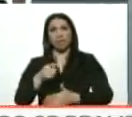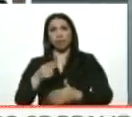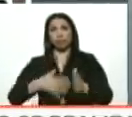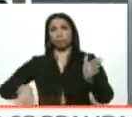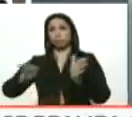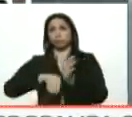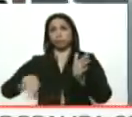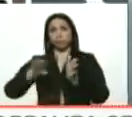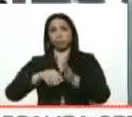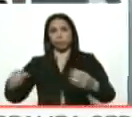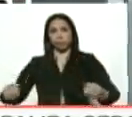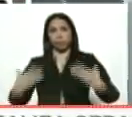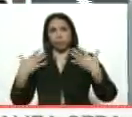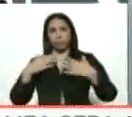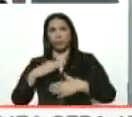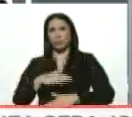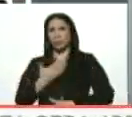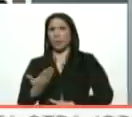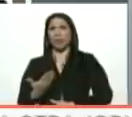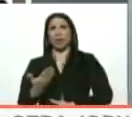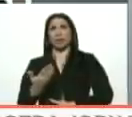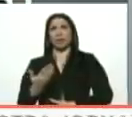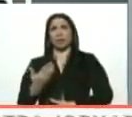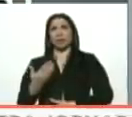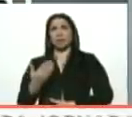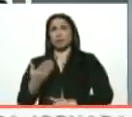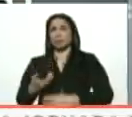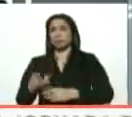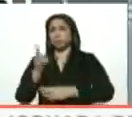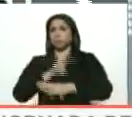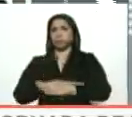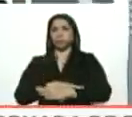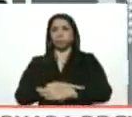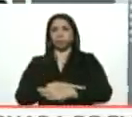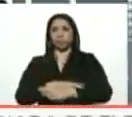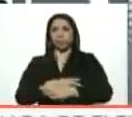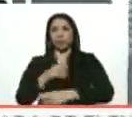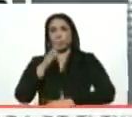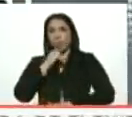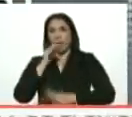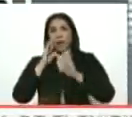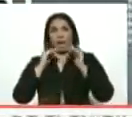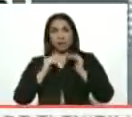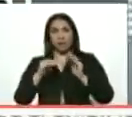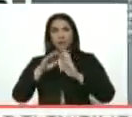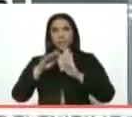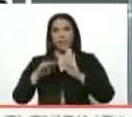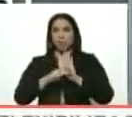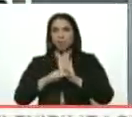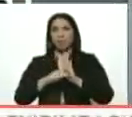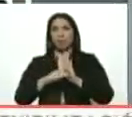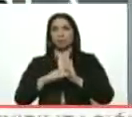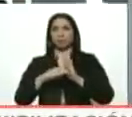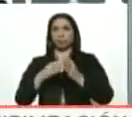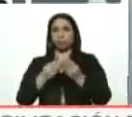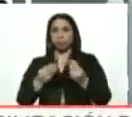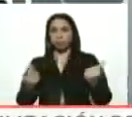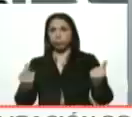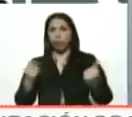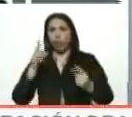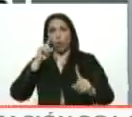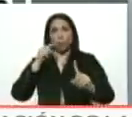rebrotes pueden superar las condiciones iniciales si no se atienden medidas adecuadas y oportunas. Así